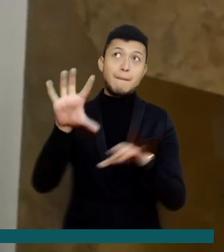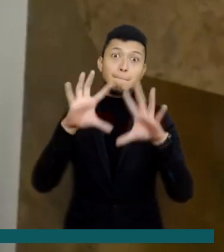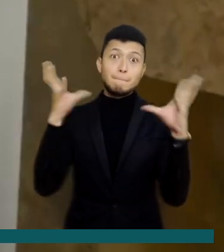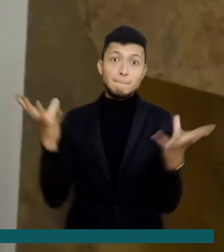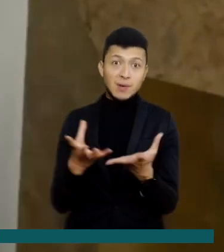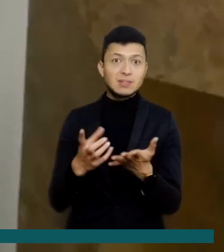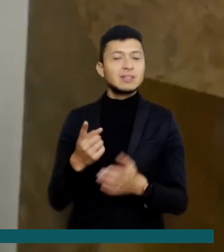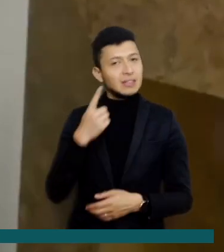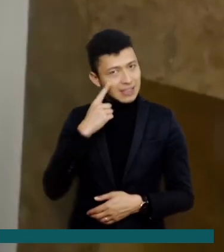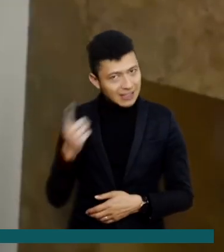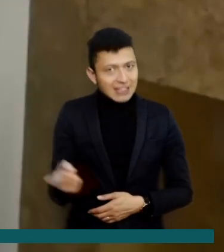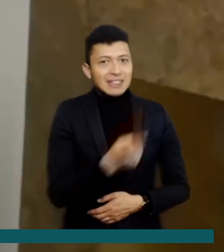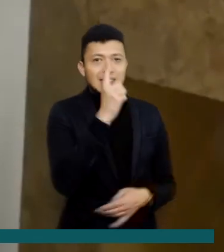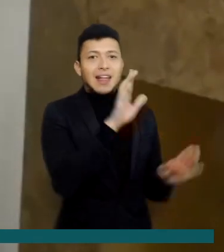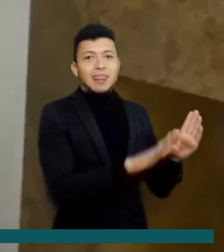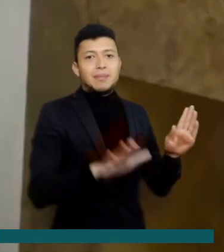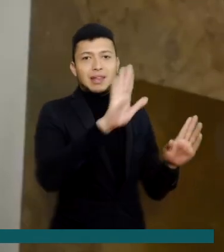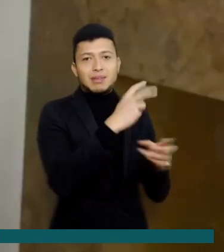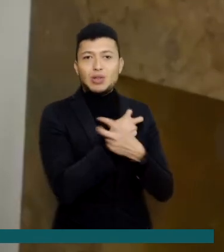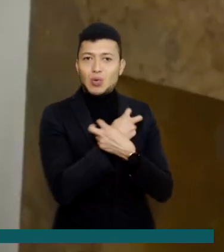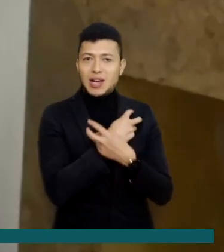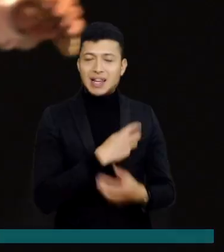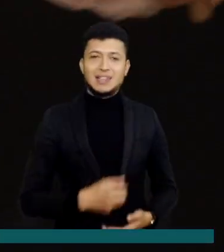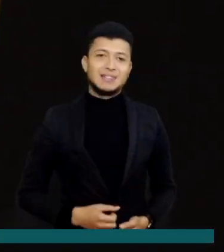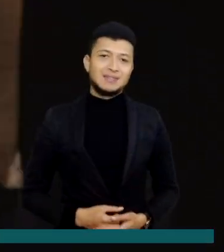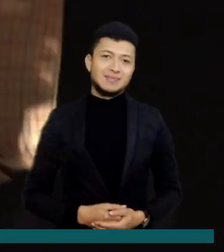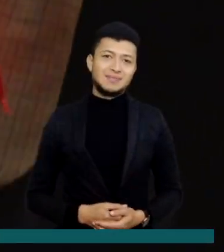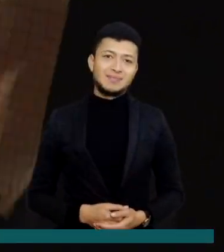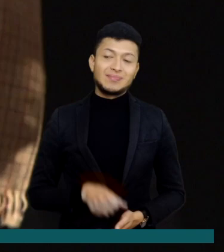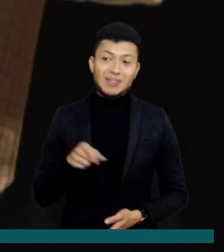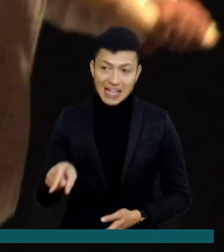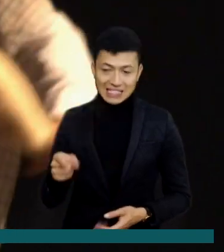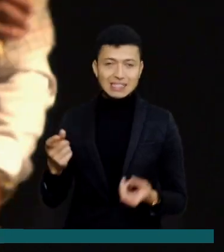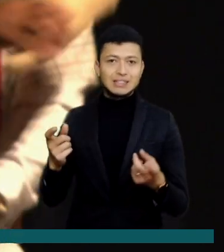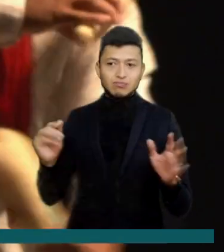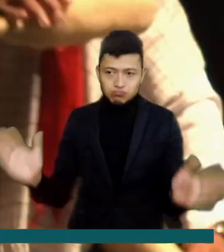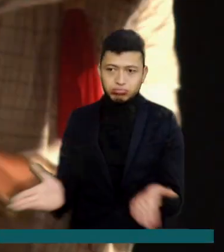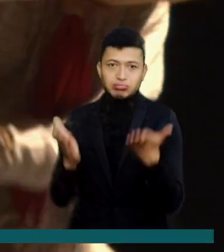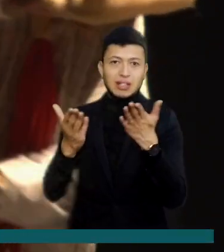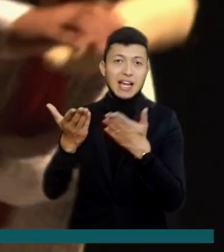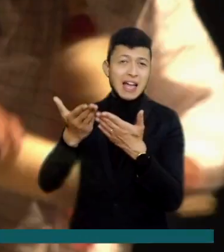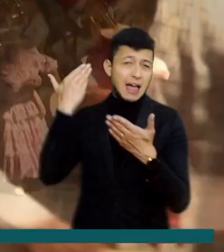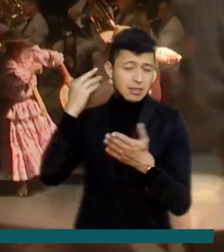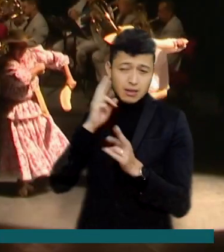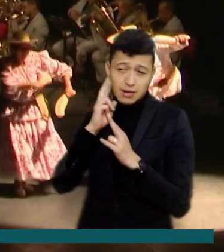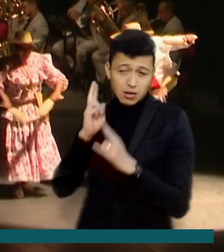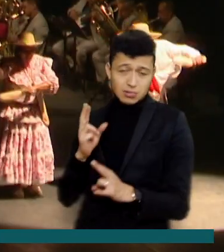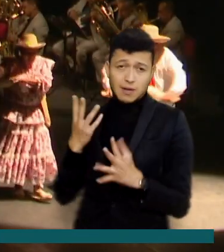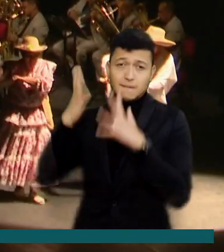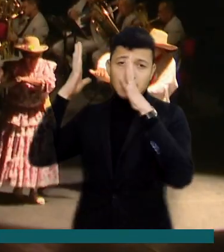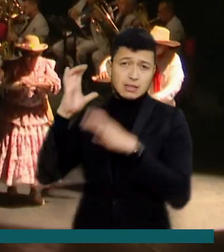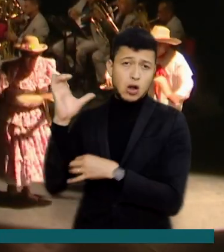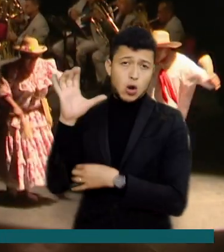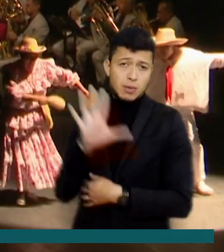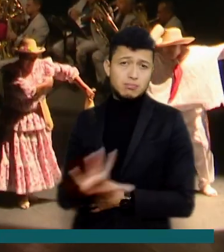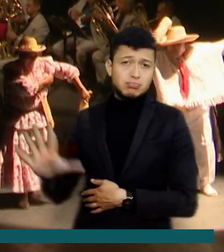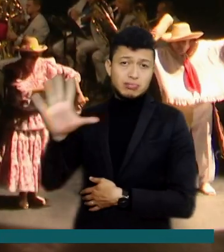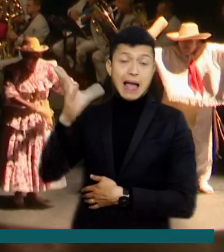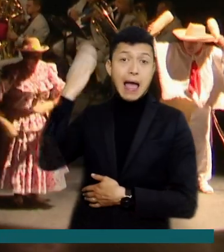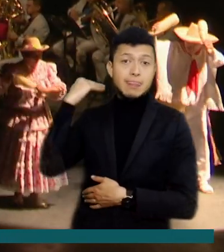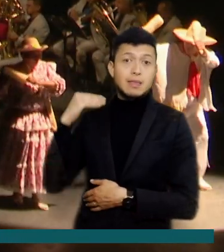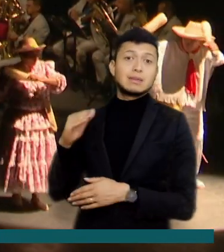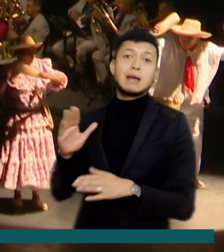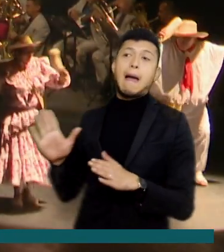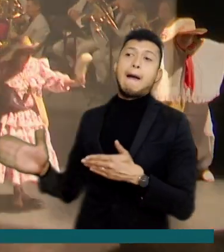entero que tiene que pegarse la rodadita al departamento del Huila. De esta forma se reactiva una de las fiestas más reconocidas del país que